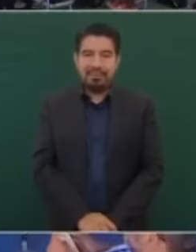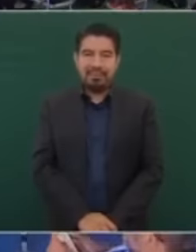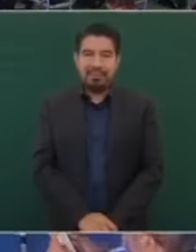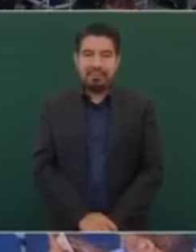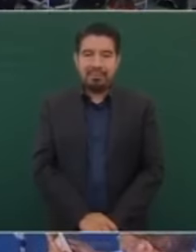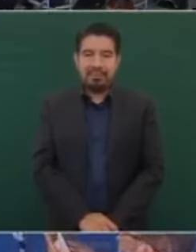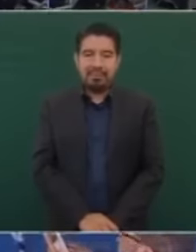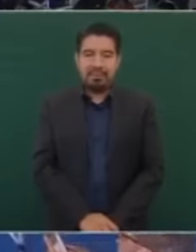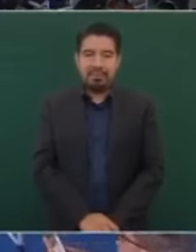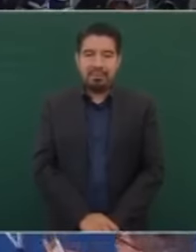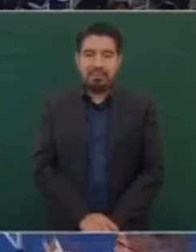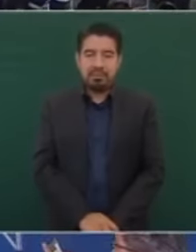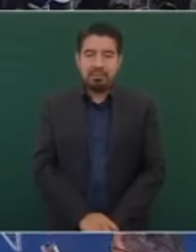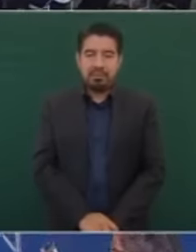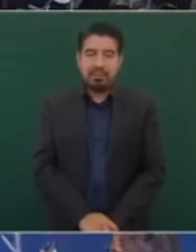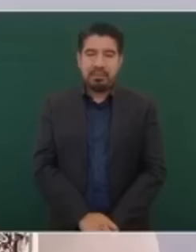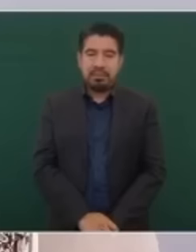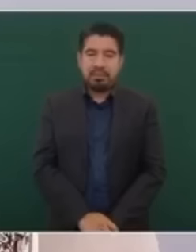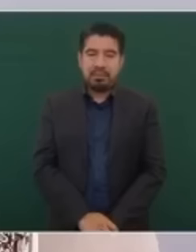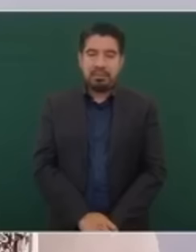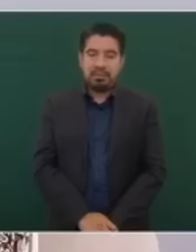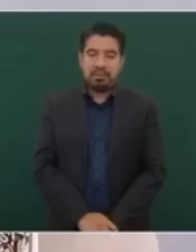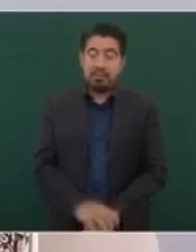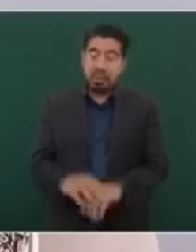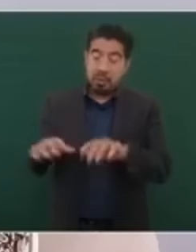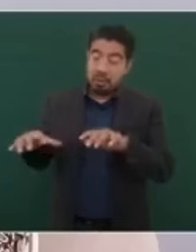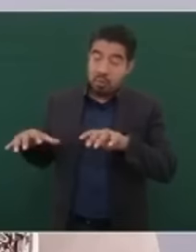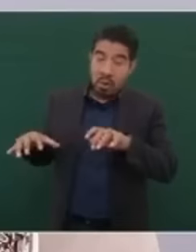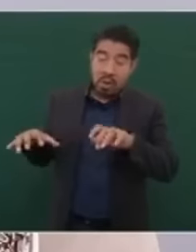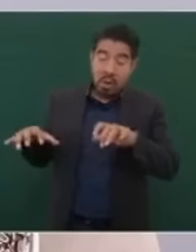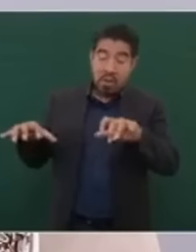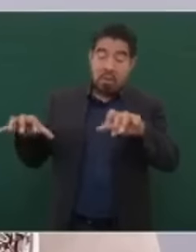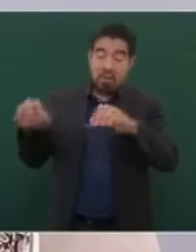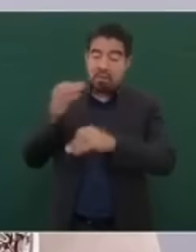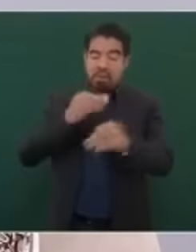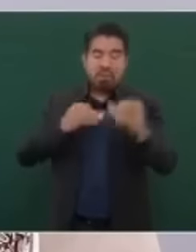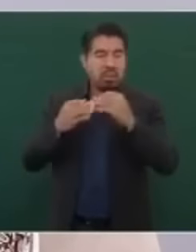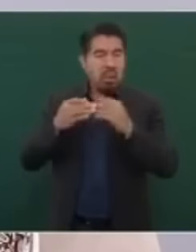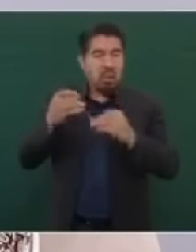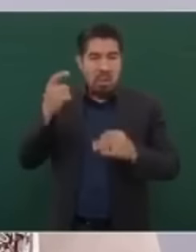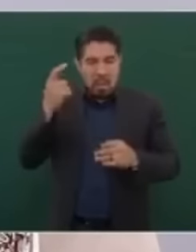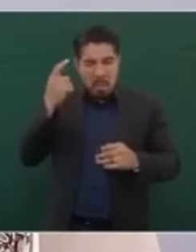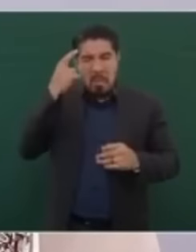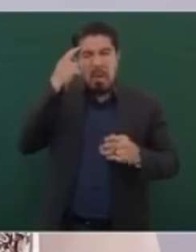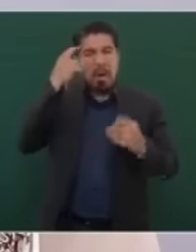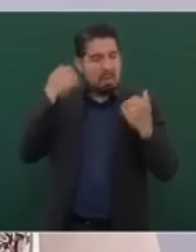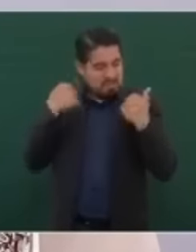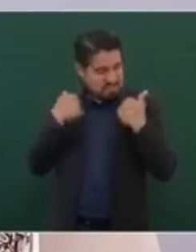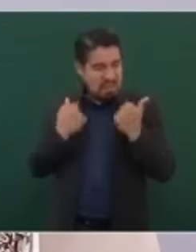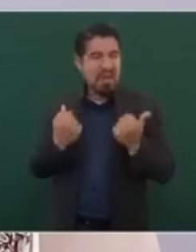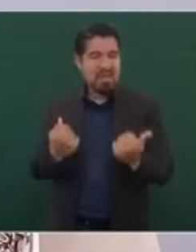El pueblo, muy consciente, muy despierto, muy avivado,